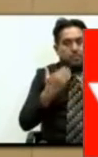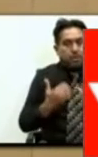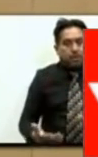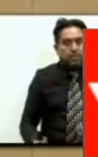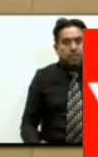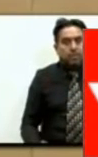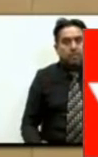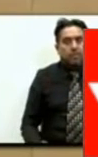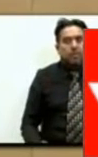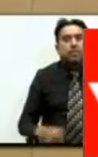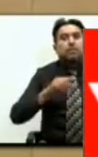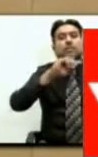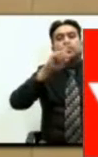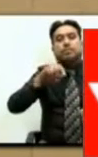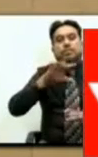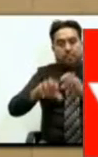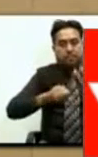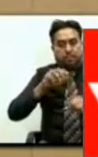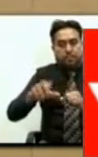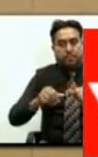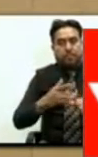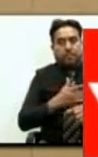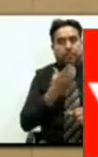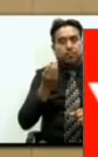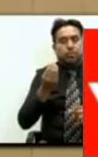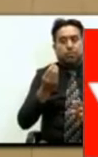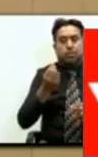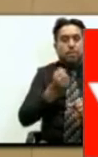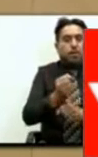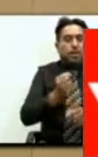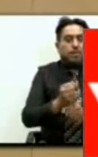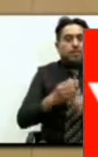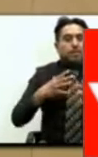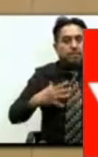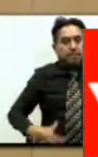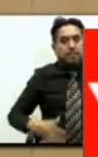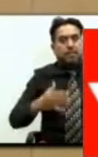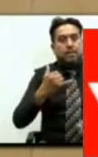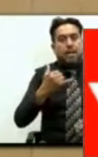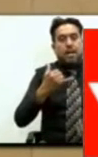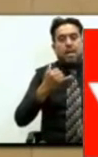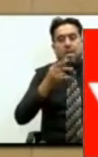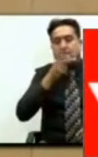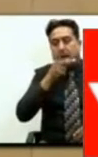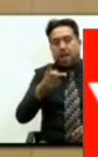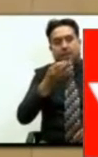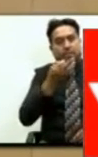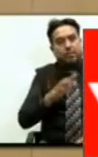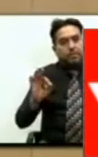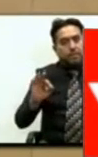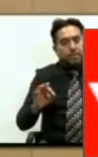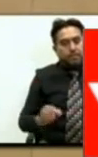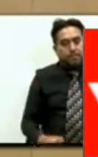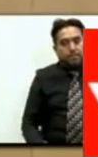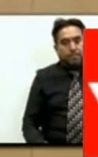terminó en detenciones arbitrarias y en violencia física y en violencia verbal y